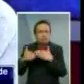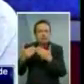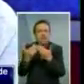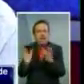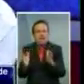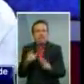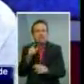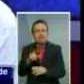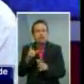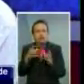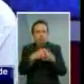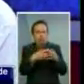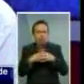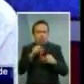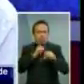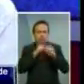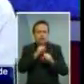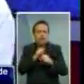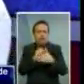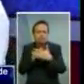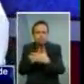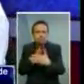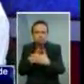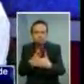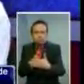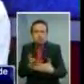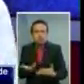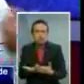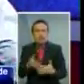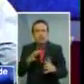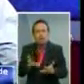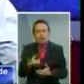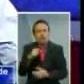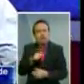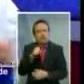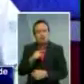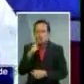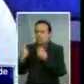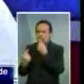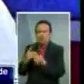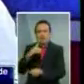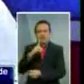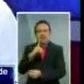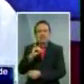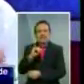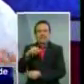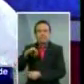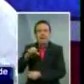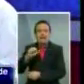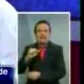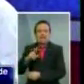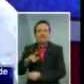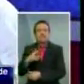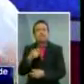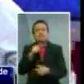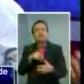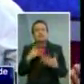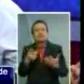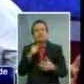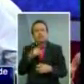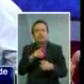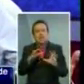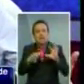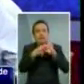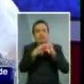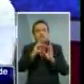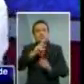que los partidos, y los partidos la han frenado. Y hoy día vemos, por ejemplo, en la última encuesta de IMARC, una muestra clarísima, donde la alianza marca un